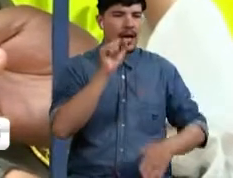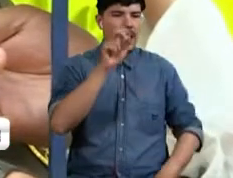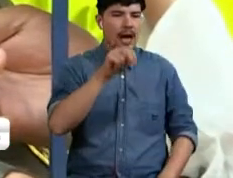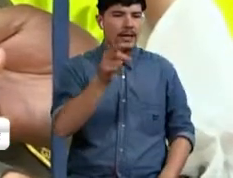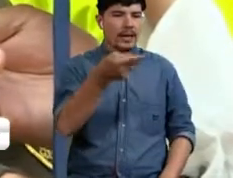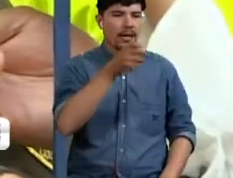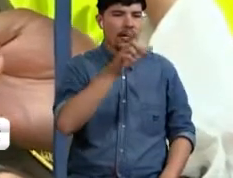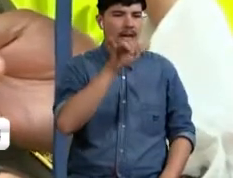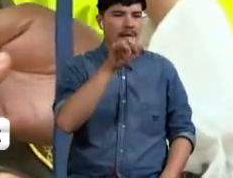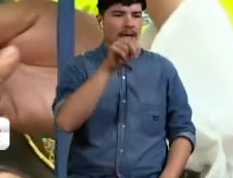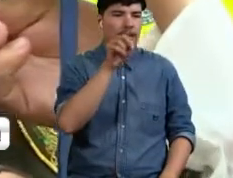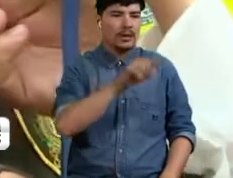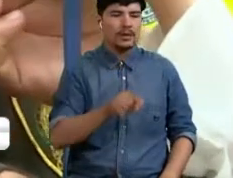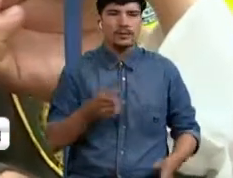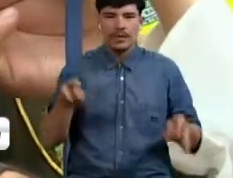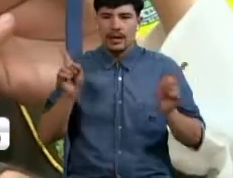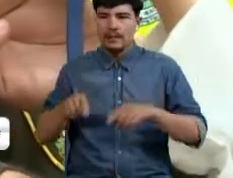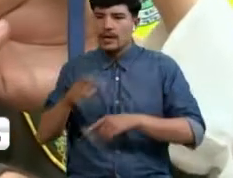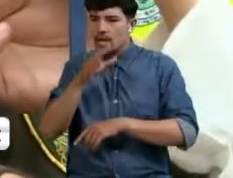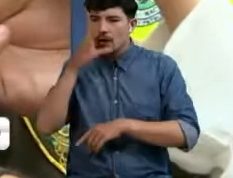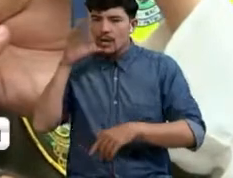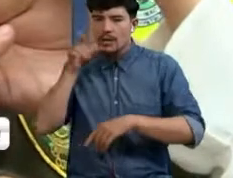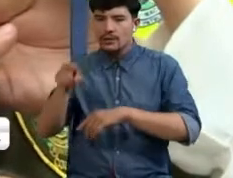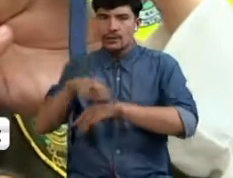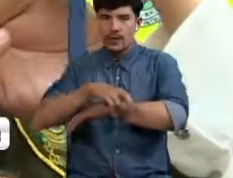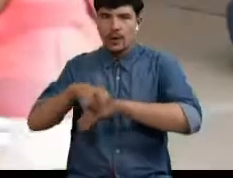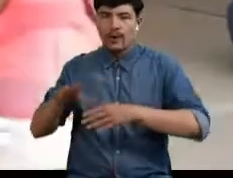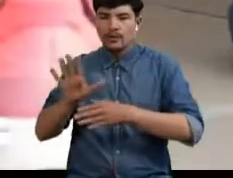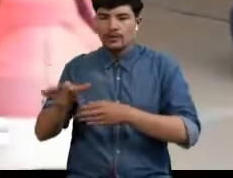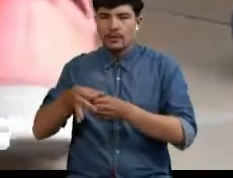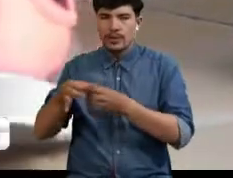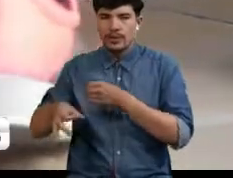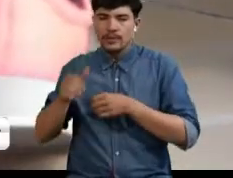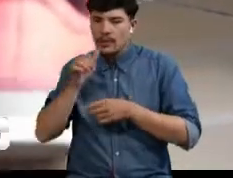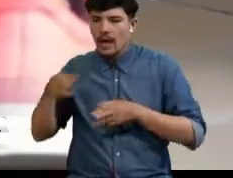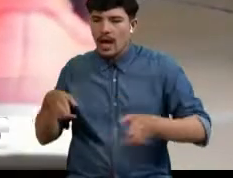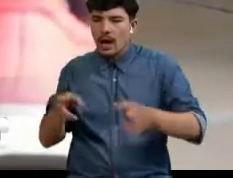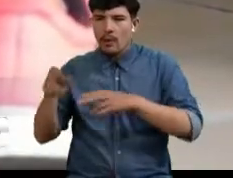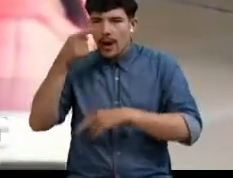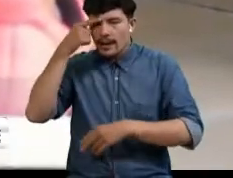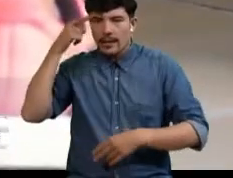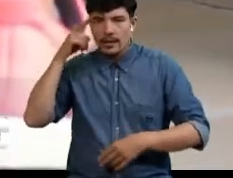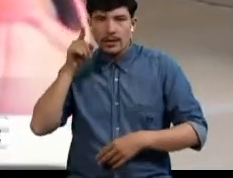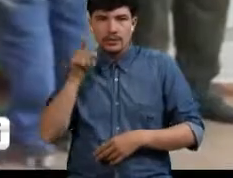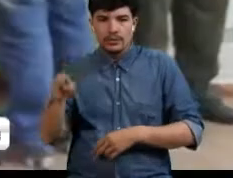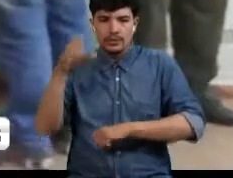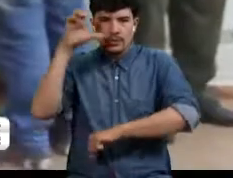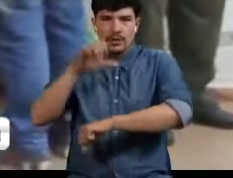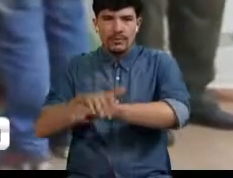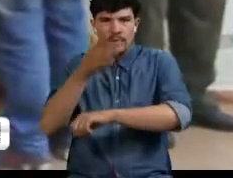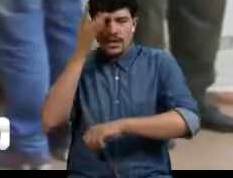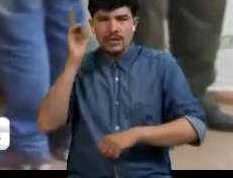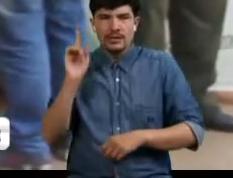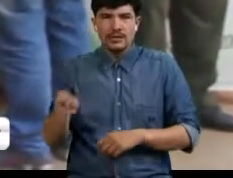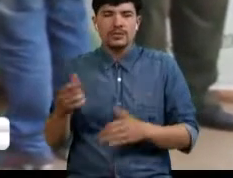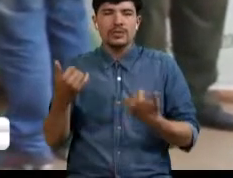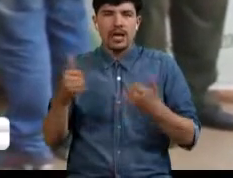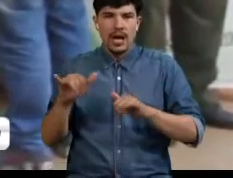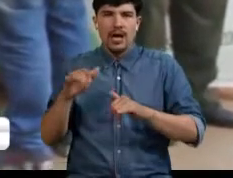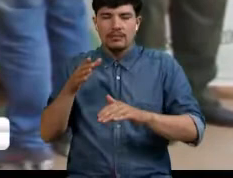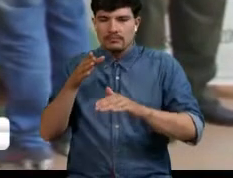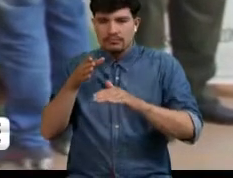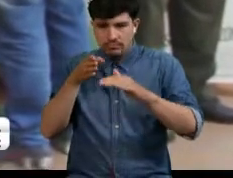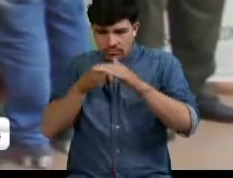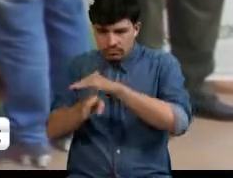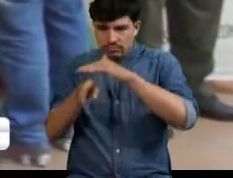y un hurto en una vereda del municipio de rionegro sus capturas se presentaron mediante allanamientos en viviendas del